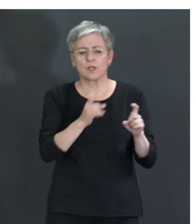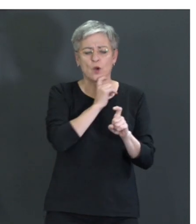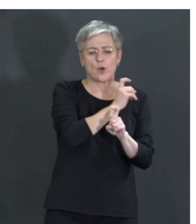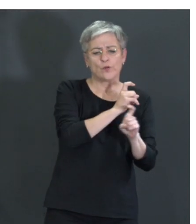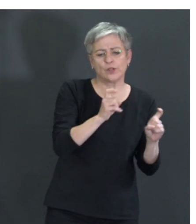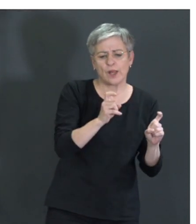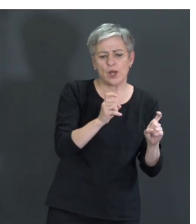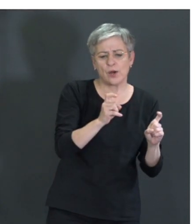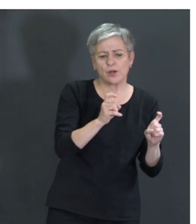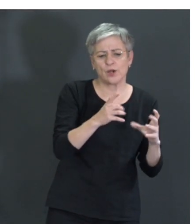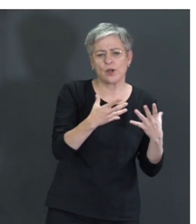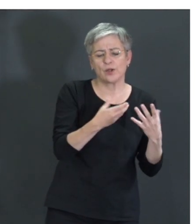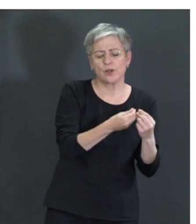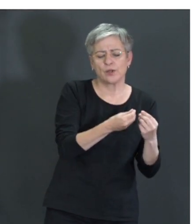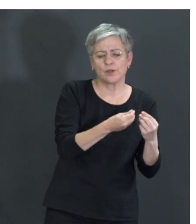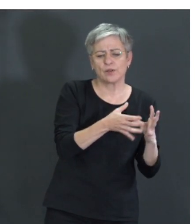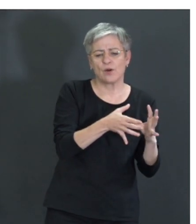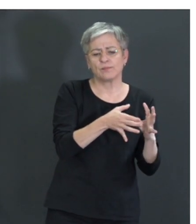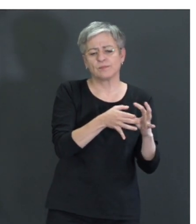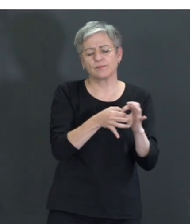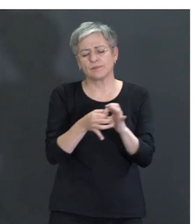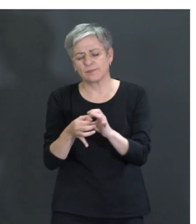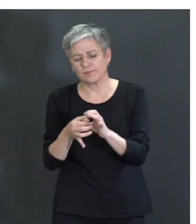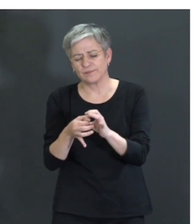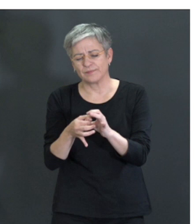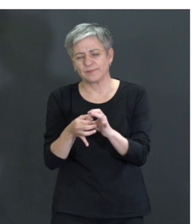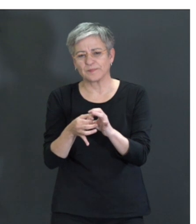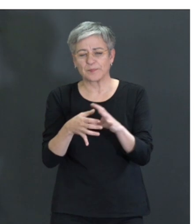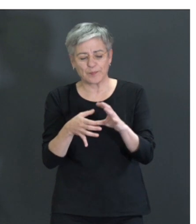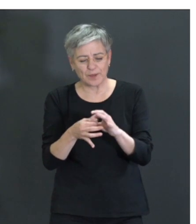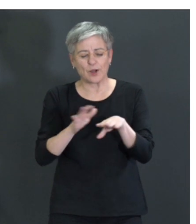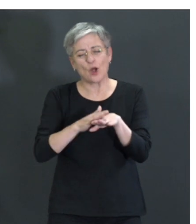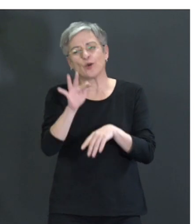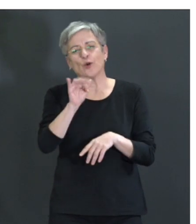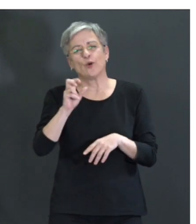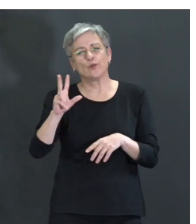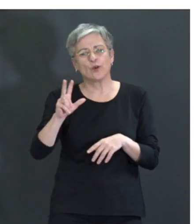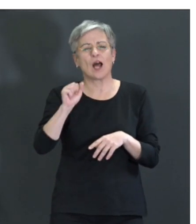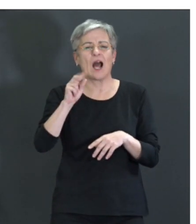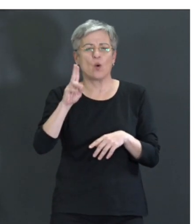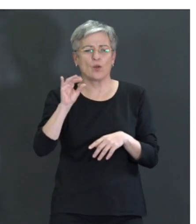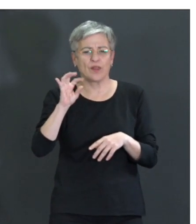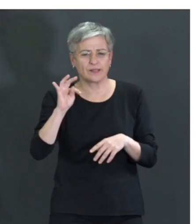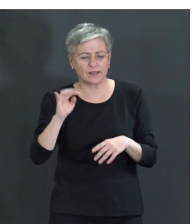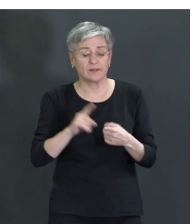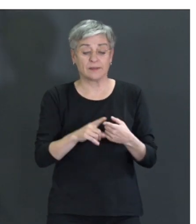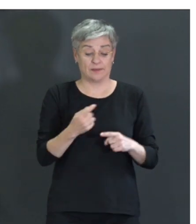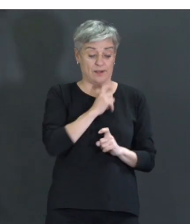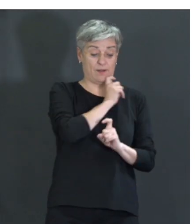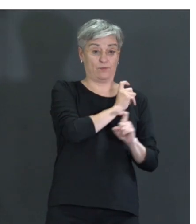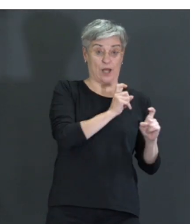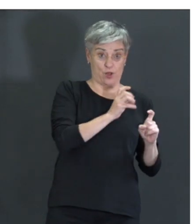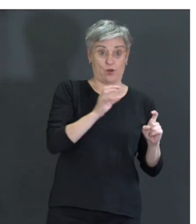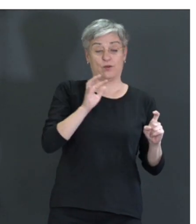fundación como con la Full Audit. Vale. Tanto Fundación como Full